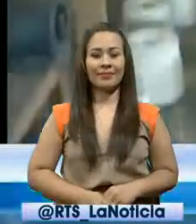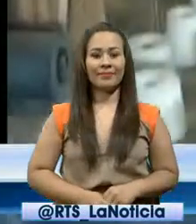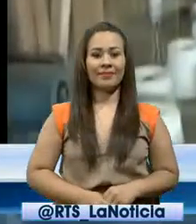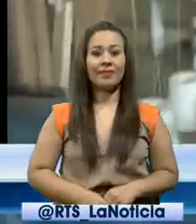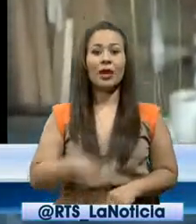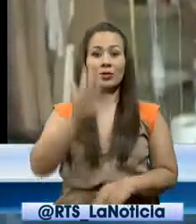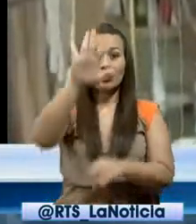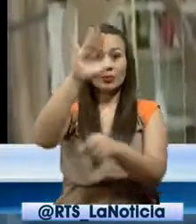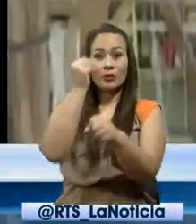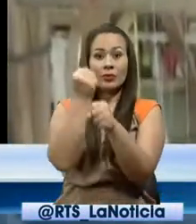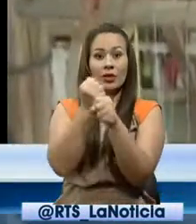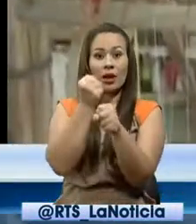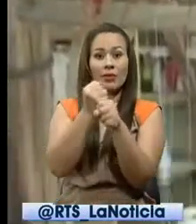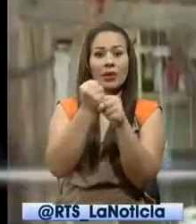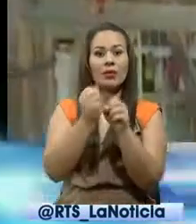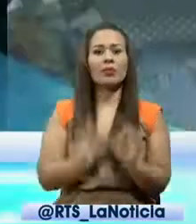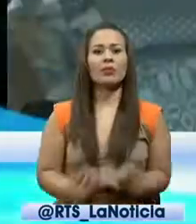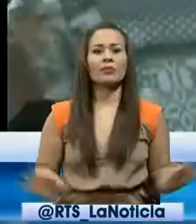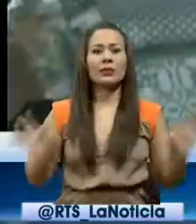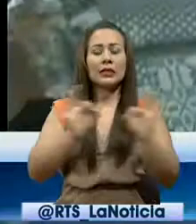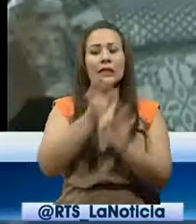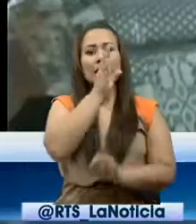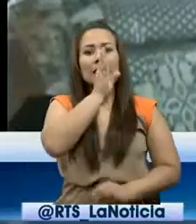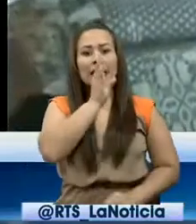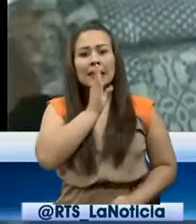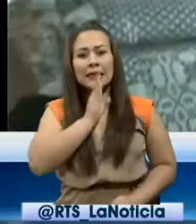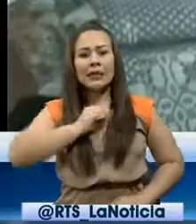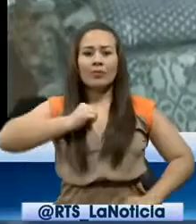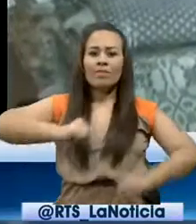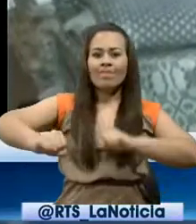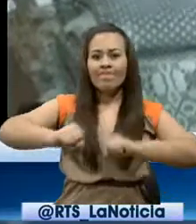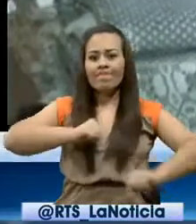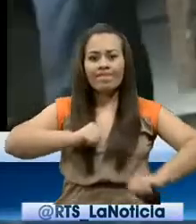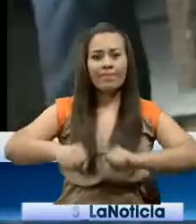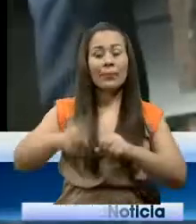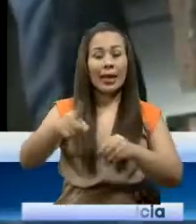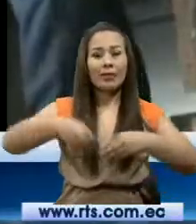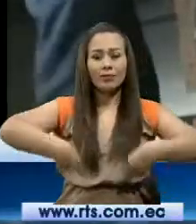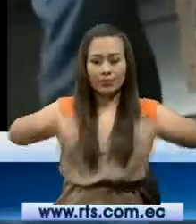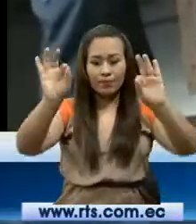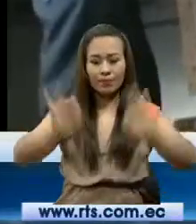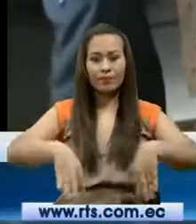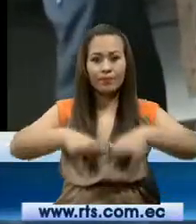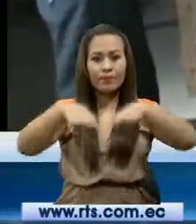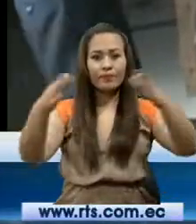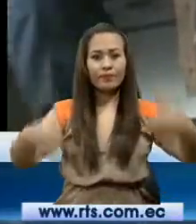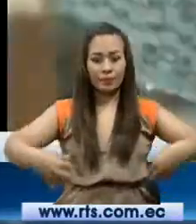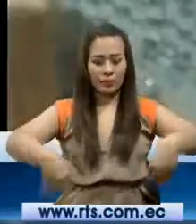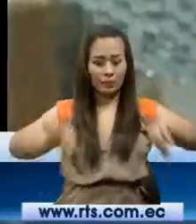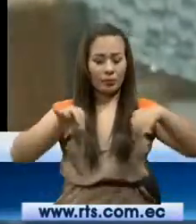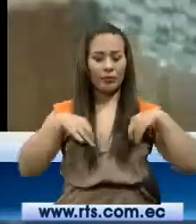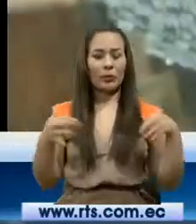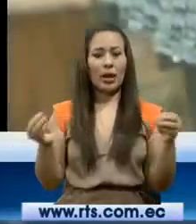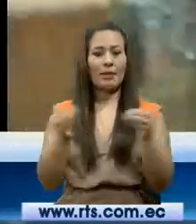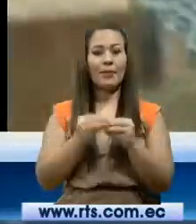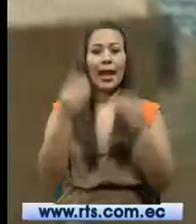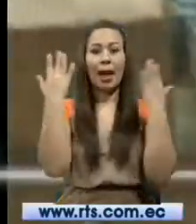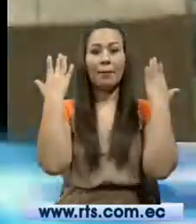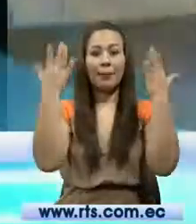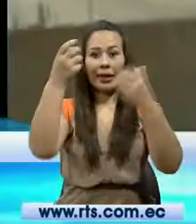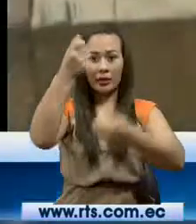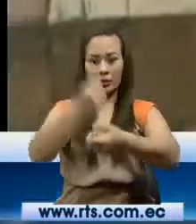Su trabajo se ha constituido muy significado, pues la elaboración de ponchos, manteles, cobijas y más es elaborado a